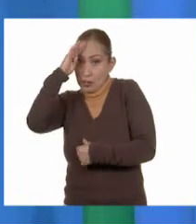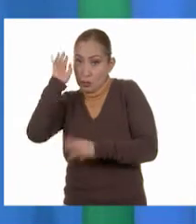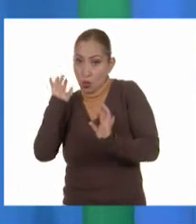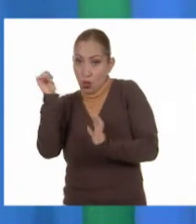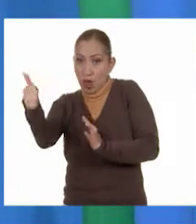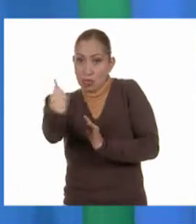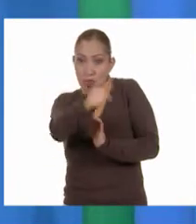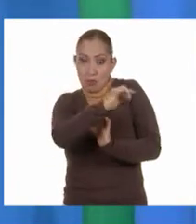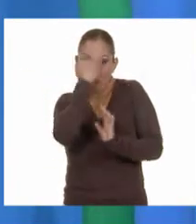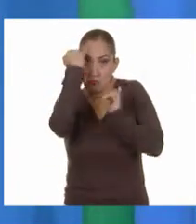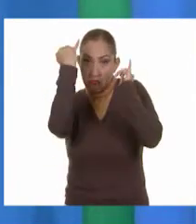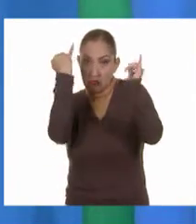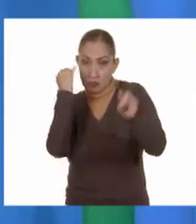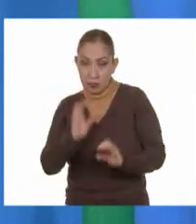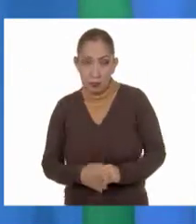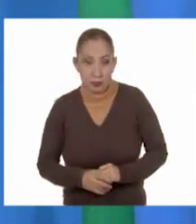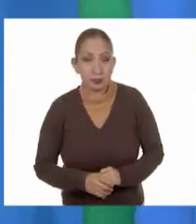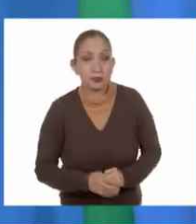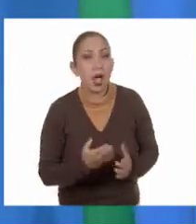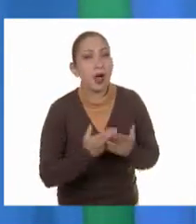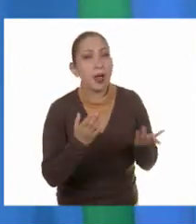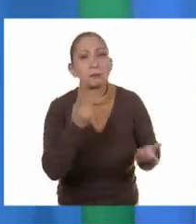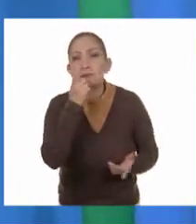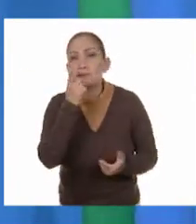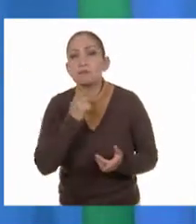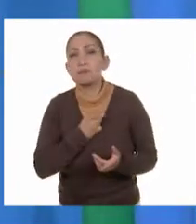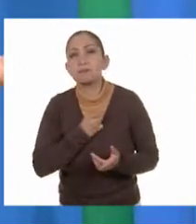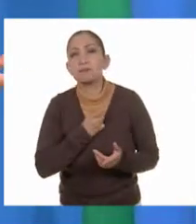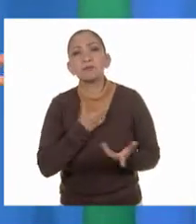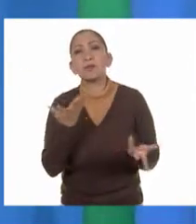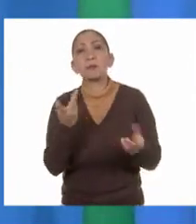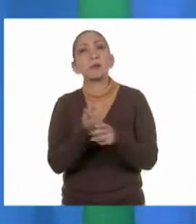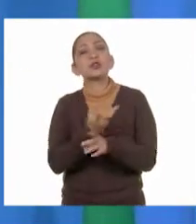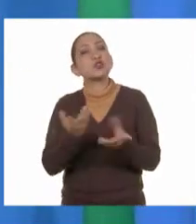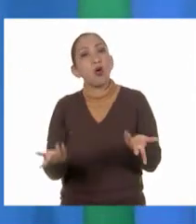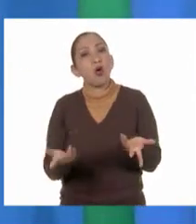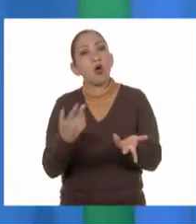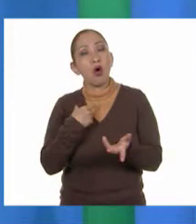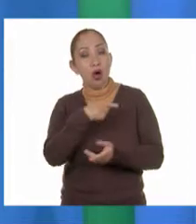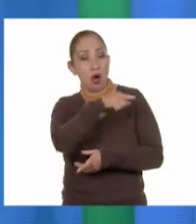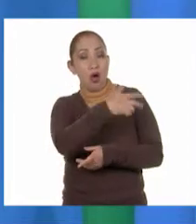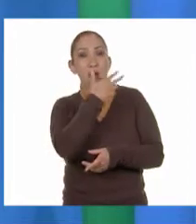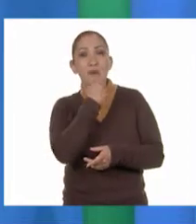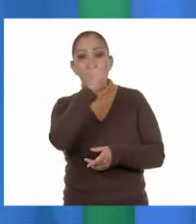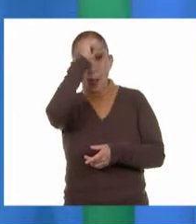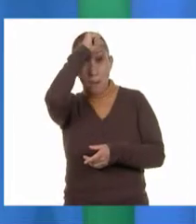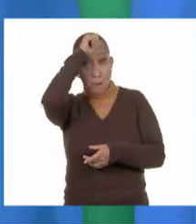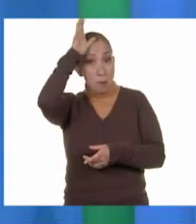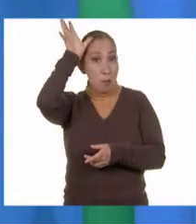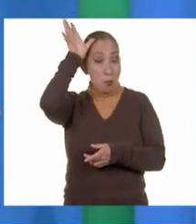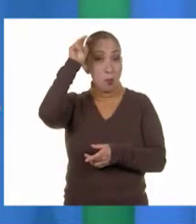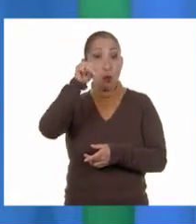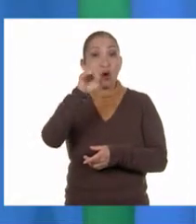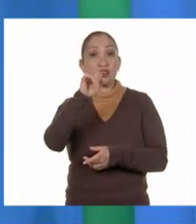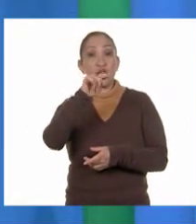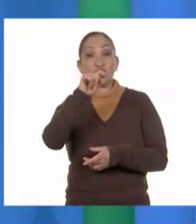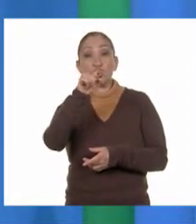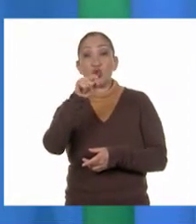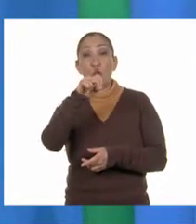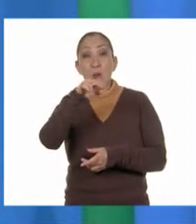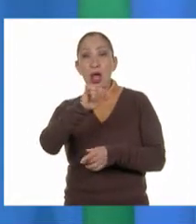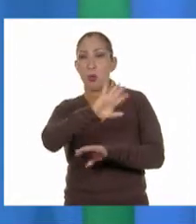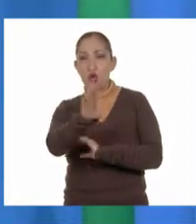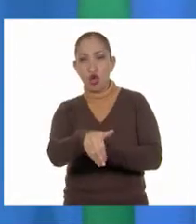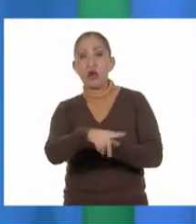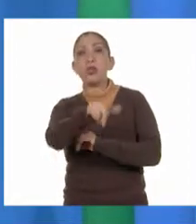quien, ¿verdad? Y bueno, ahora sí, maestra, dígame, ¿y qué pasó? Sin su Tlatoani, pues, ¿qué fue lo que sucedió? Yo